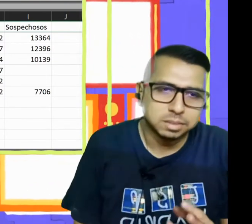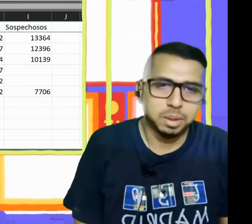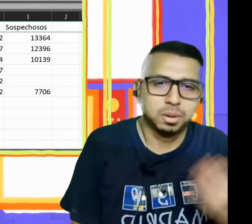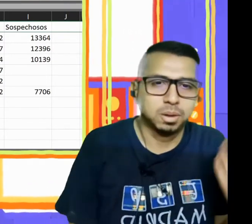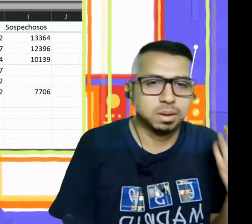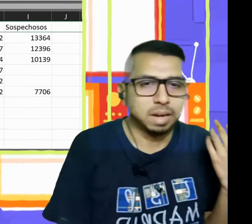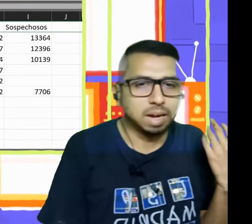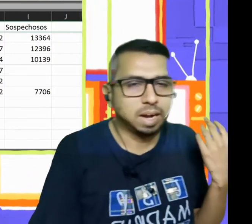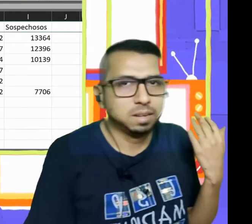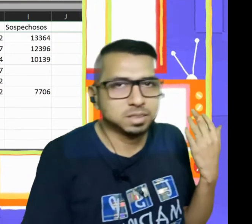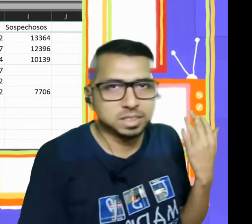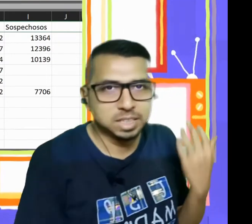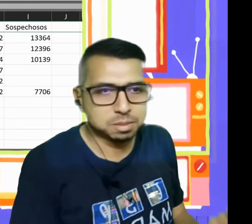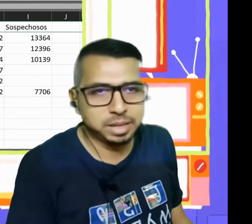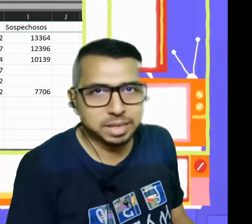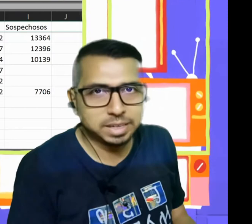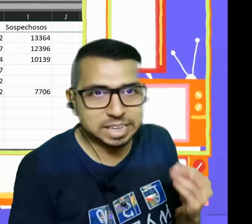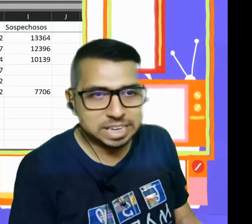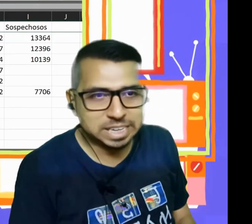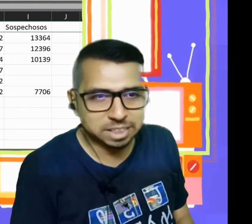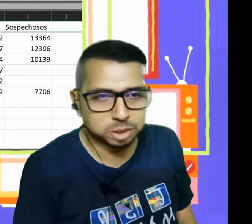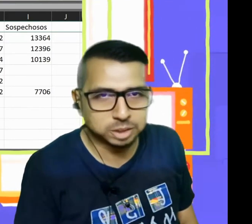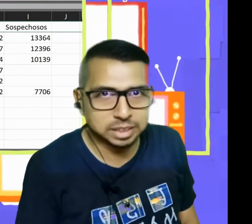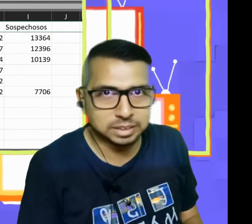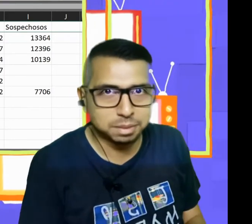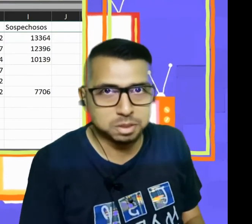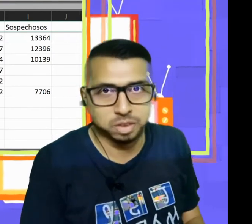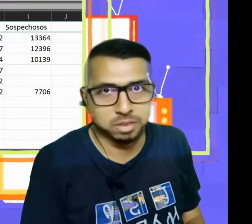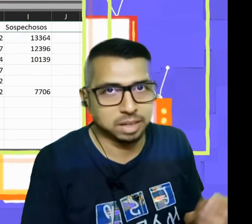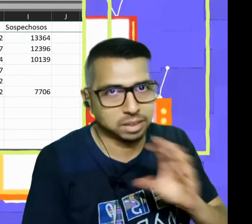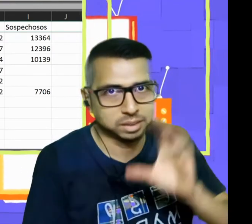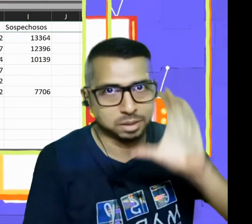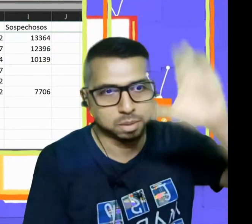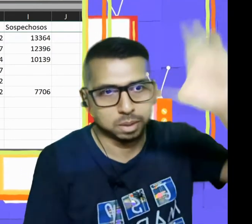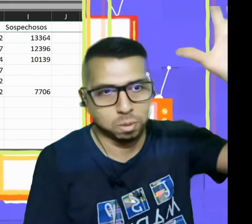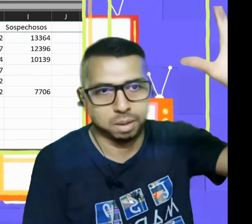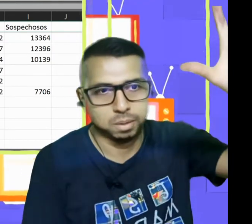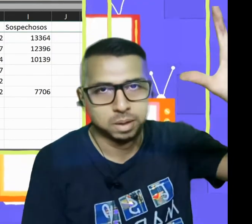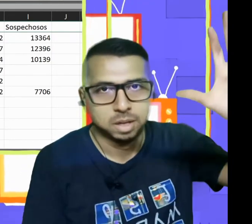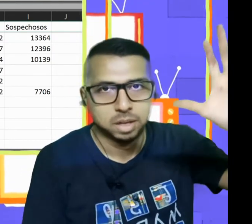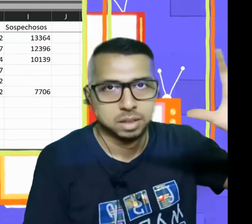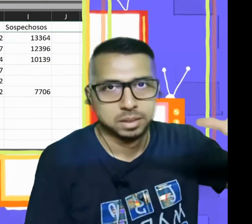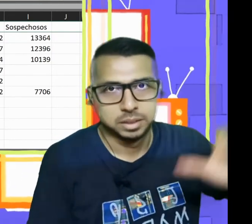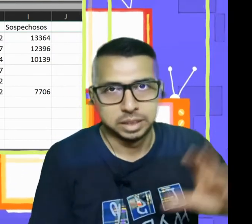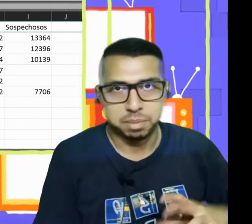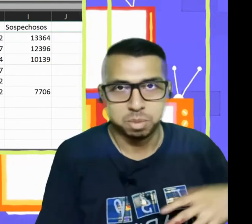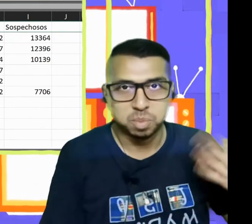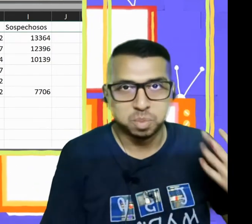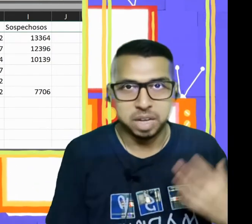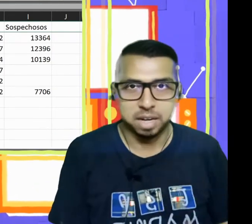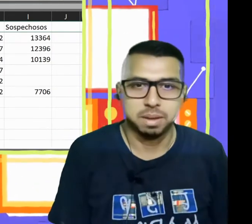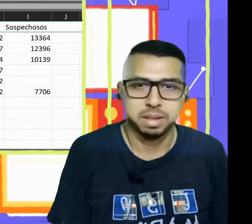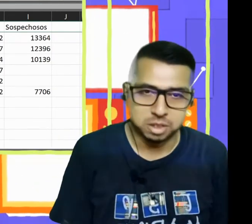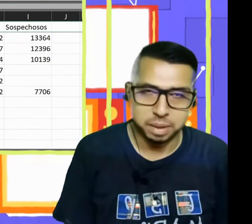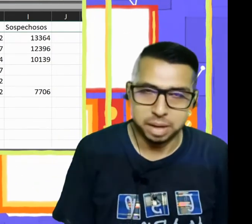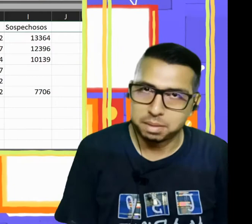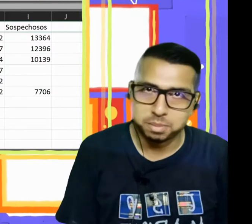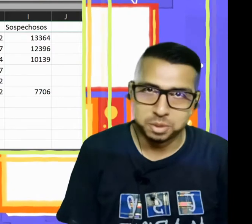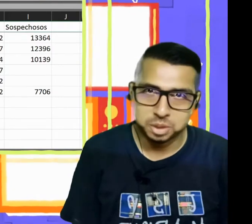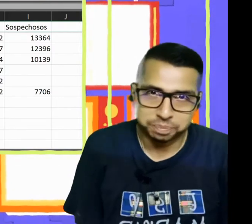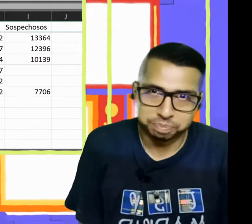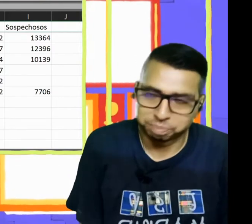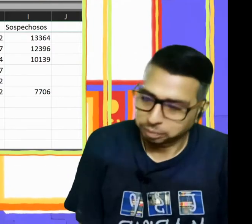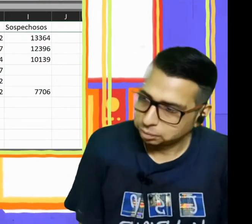10.300, pero no a los 10.500, que esta vez fue una así como, wow, llegamos muy arriba de lo que